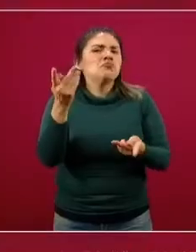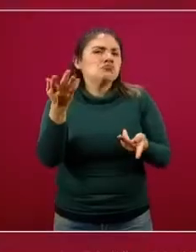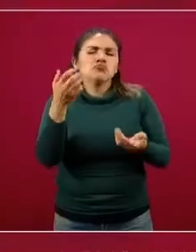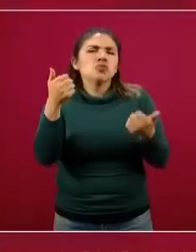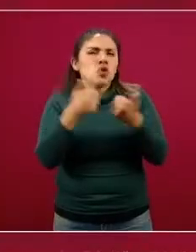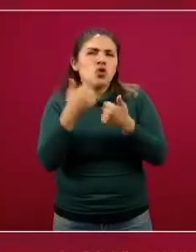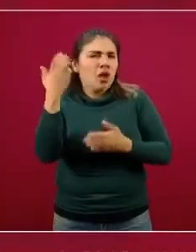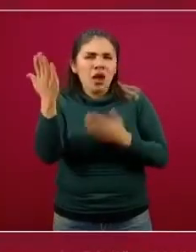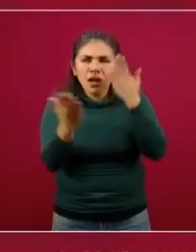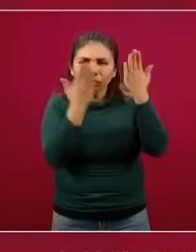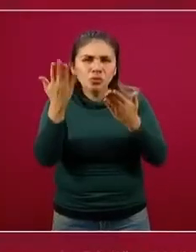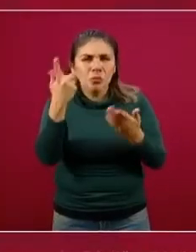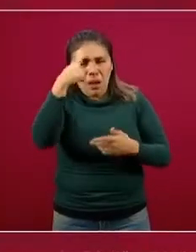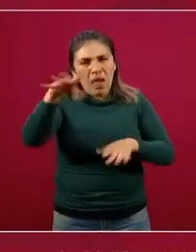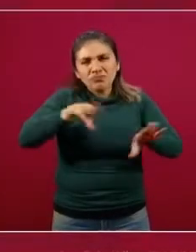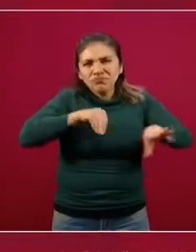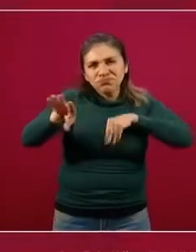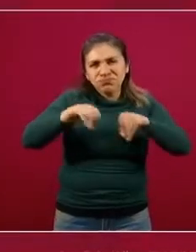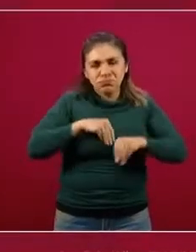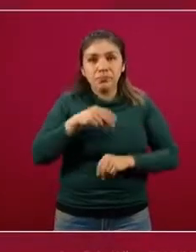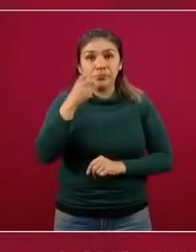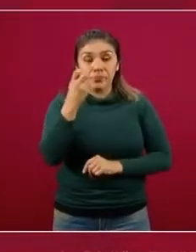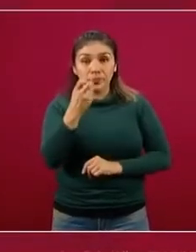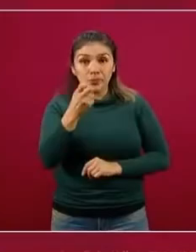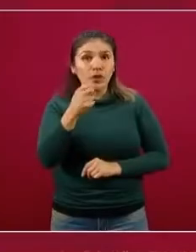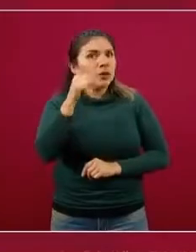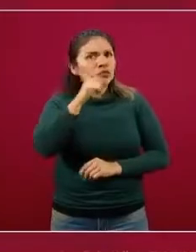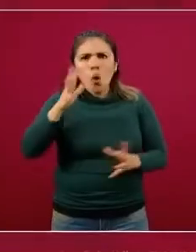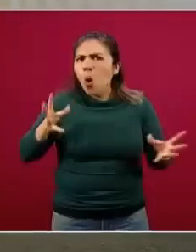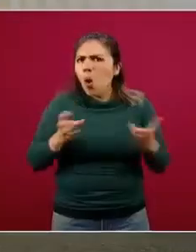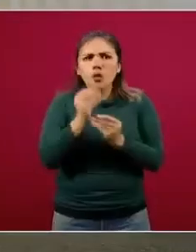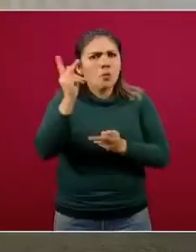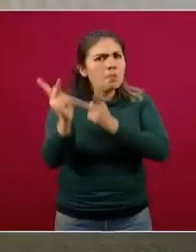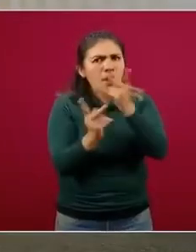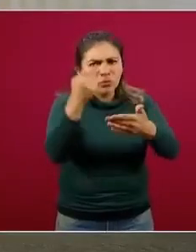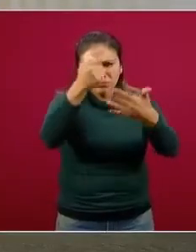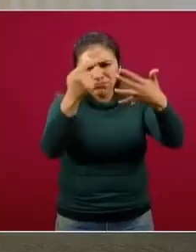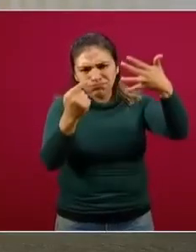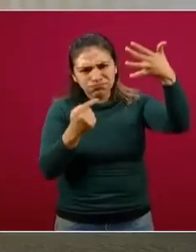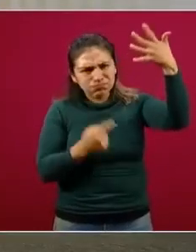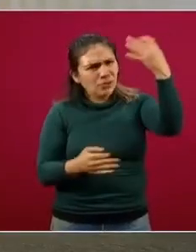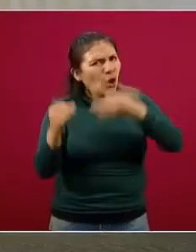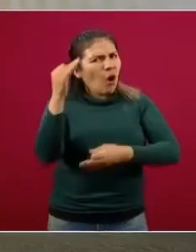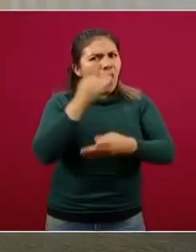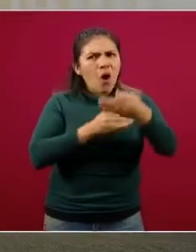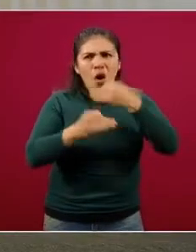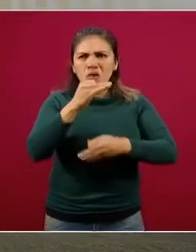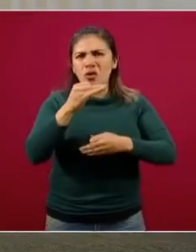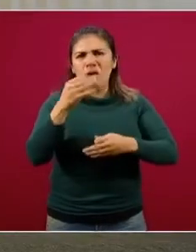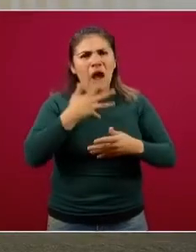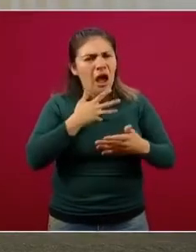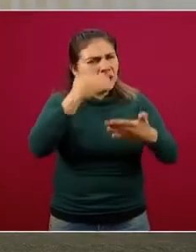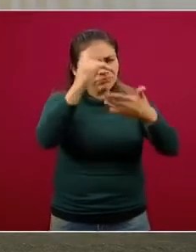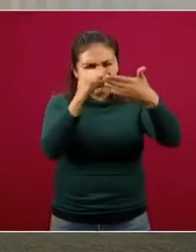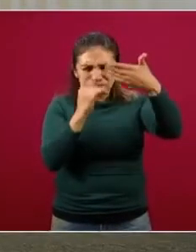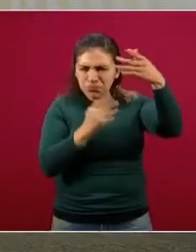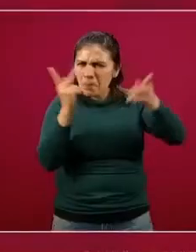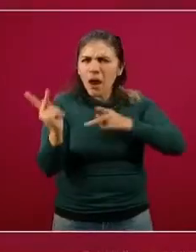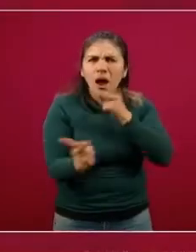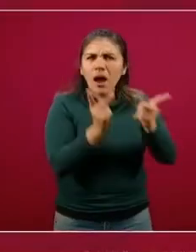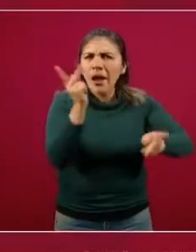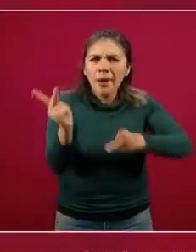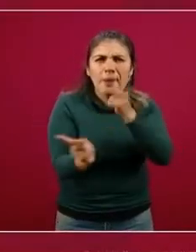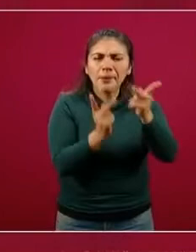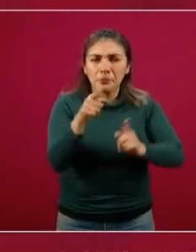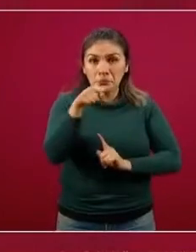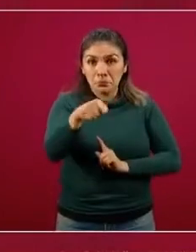en el estudio epidemiológico, y de hecho se le hacen todas las preguntas, es decir, todos los factores de riesgo que están enlistados en el estudio epidemiológico, se